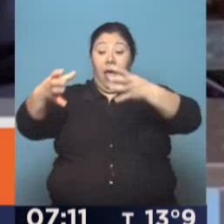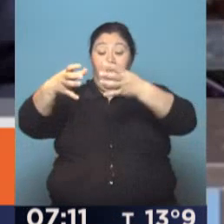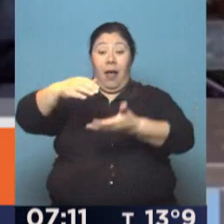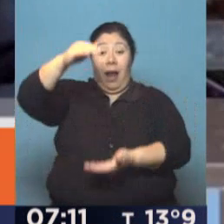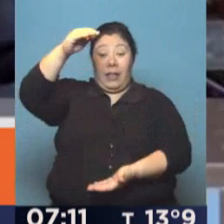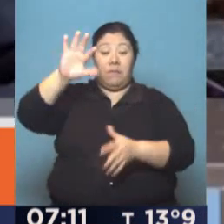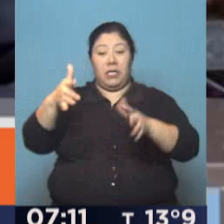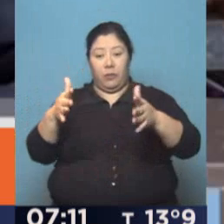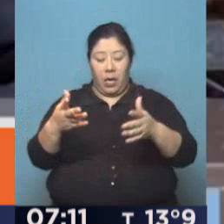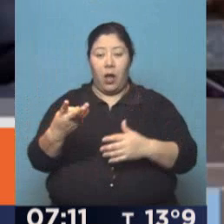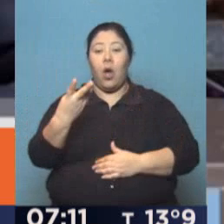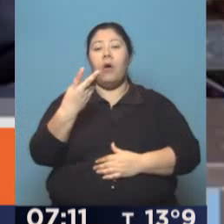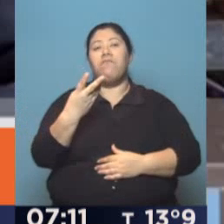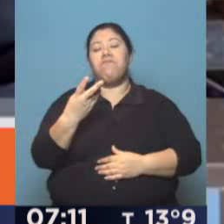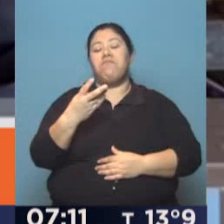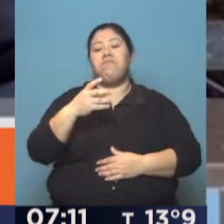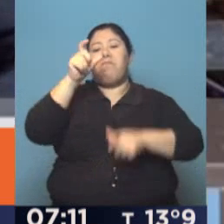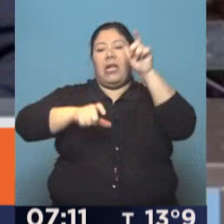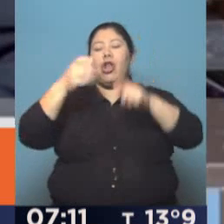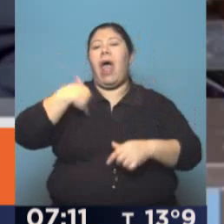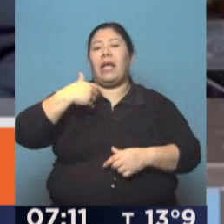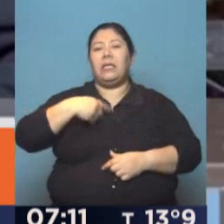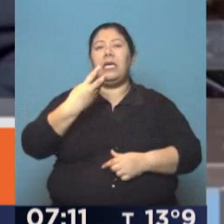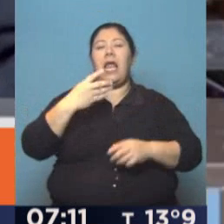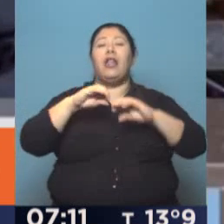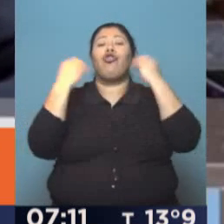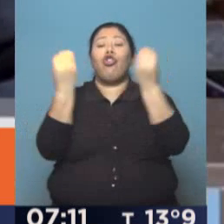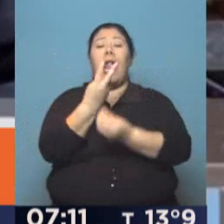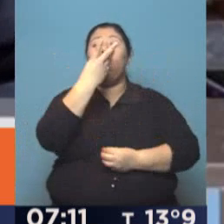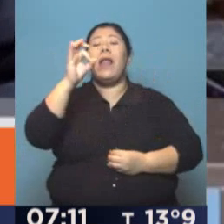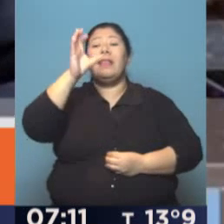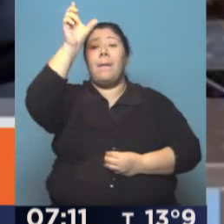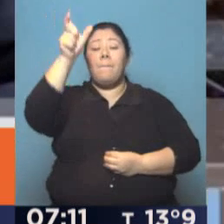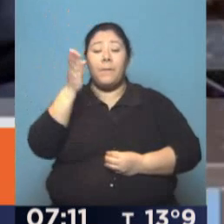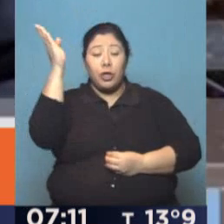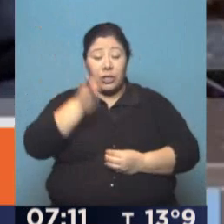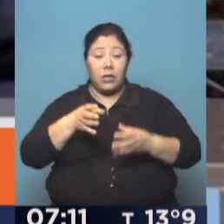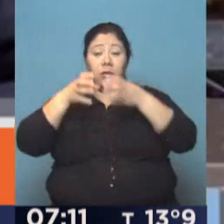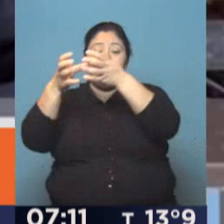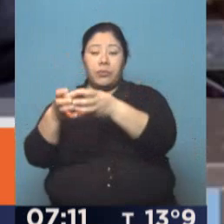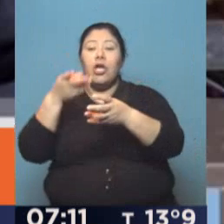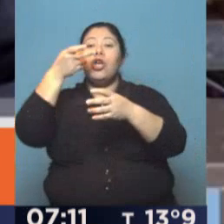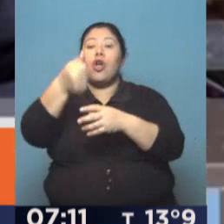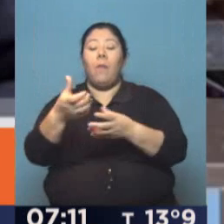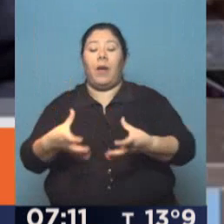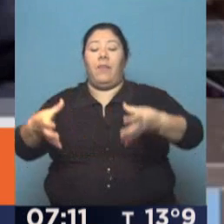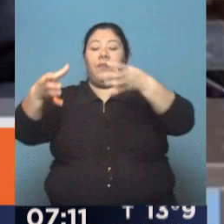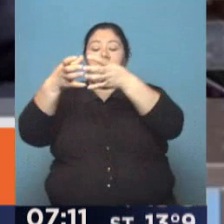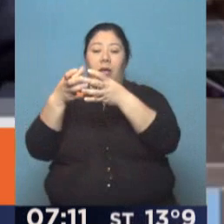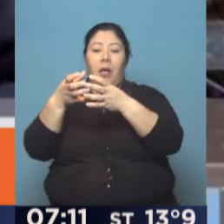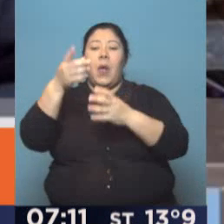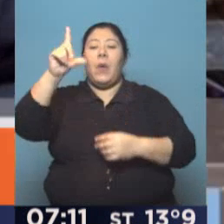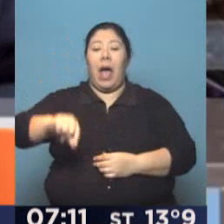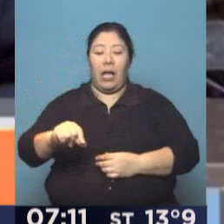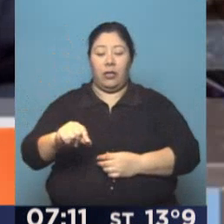el 40% de los argentinos hacen. Una parte lo hacen subsidiado por la garrafa social, pero muchos otros pagan